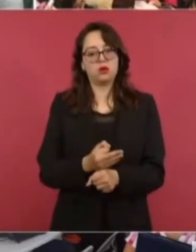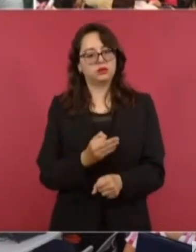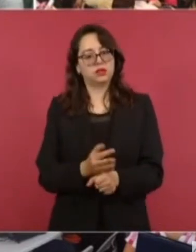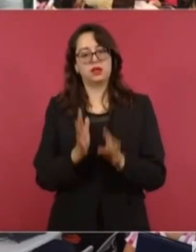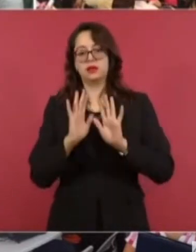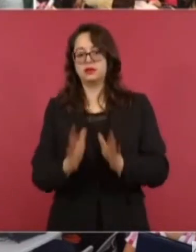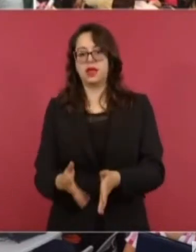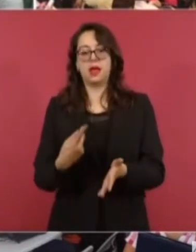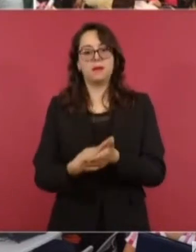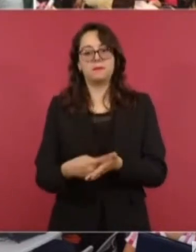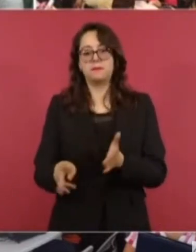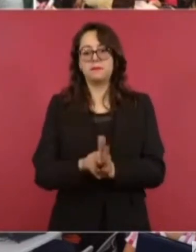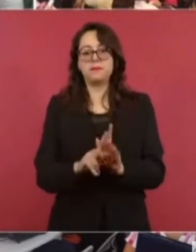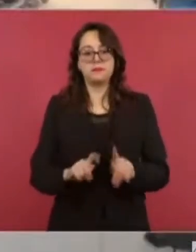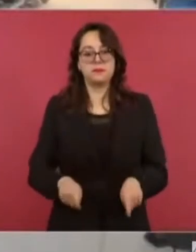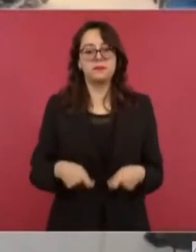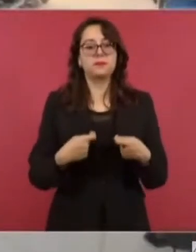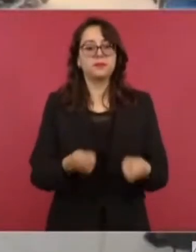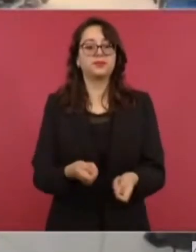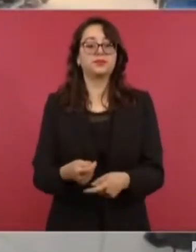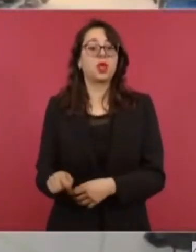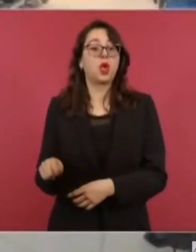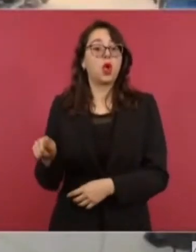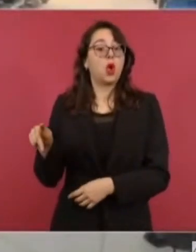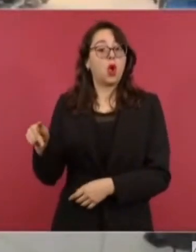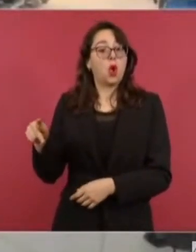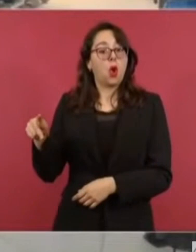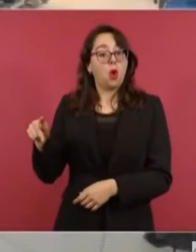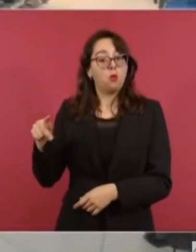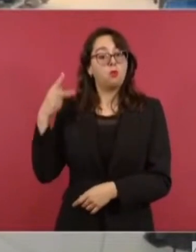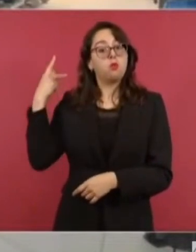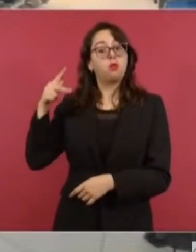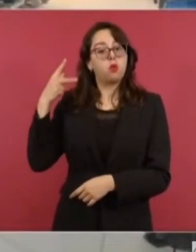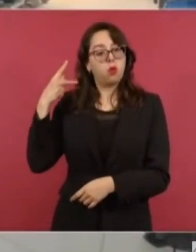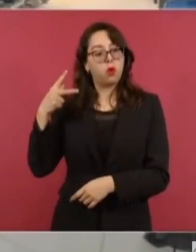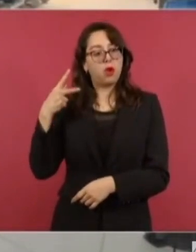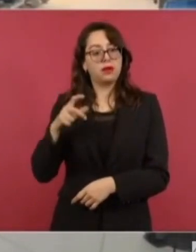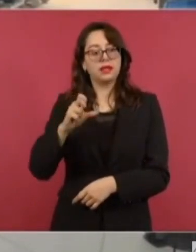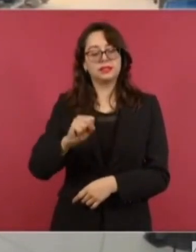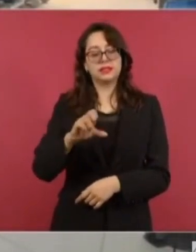el caso de Puebla, con 61 hospitales, una capacidad hospitalaria de